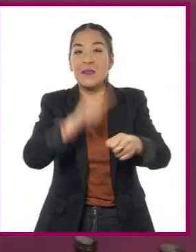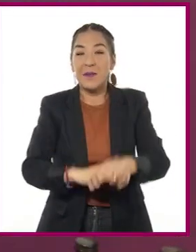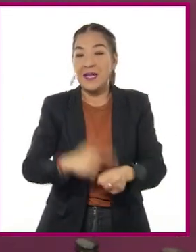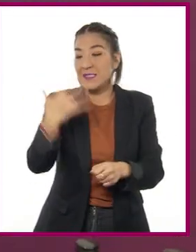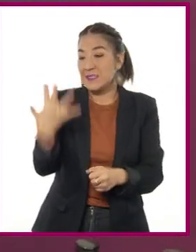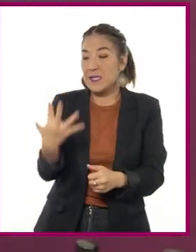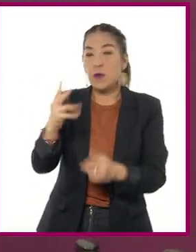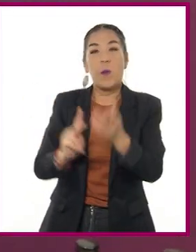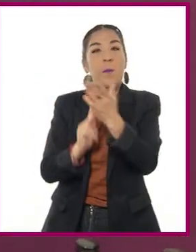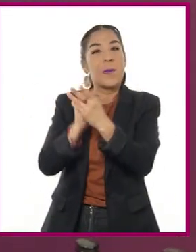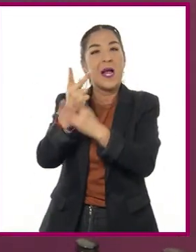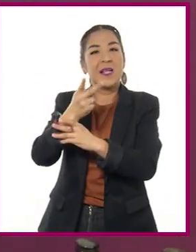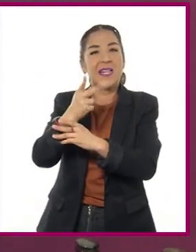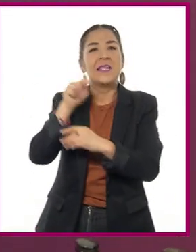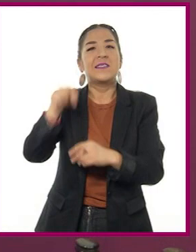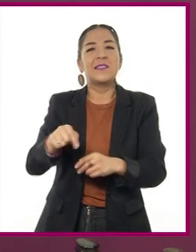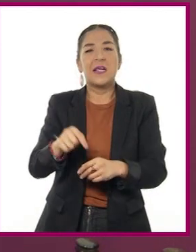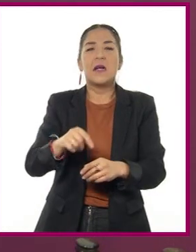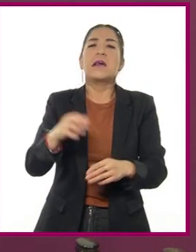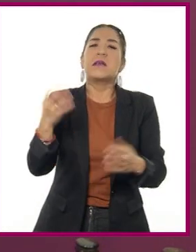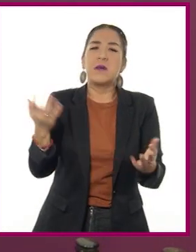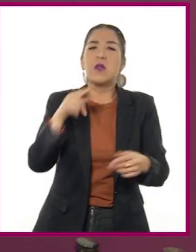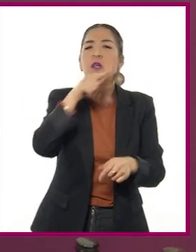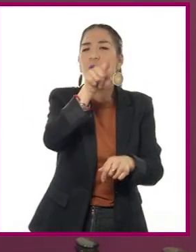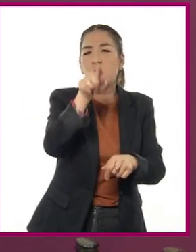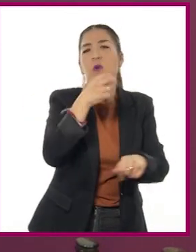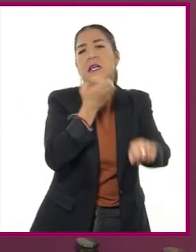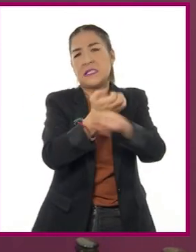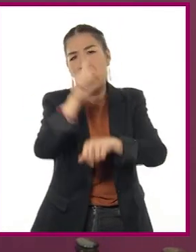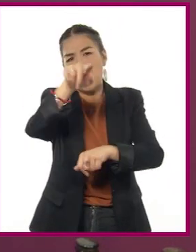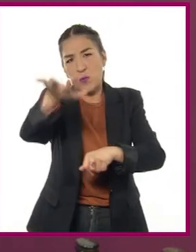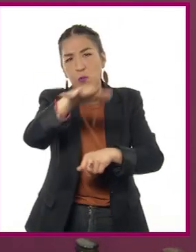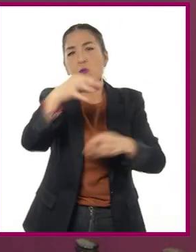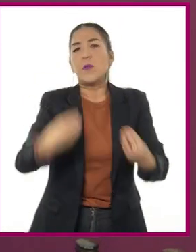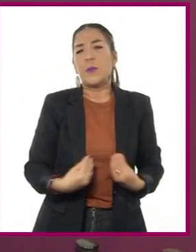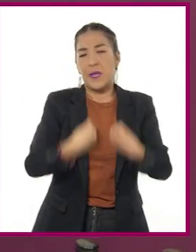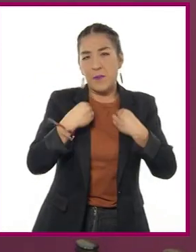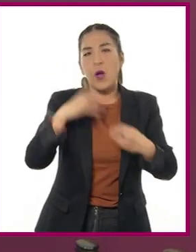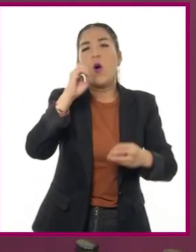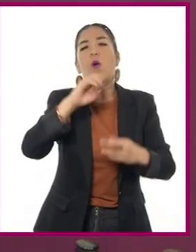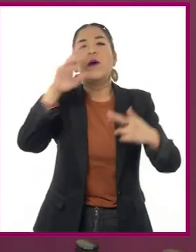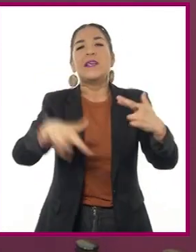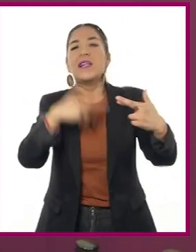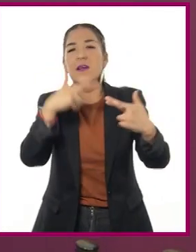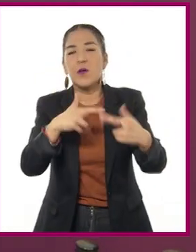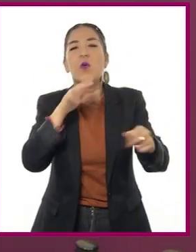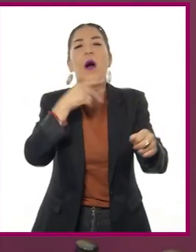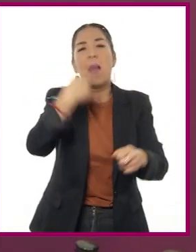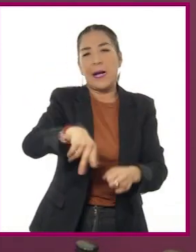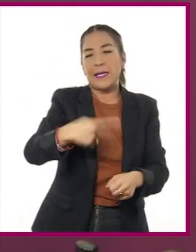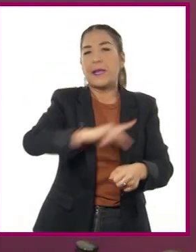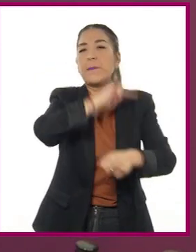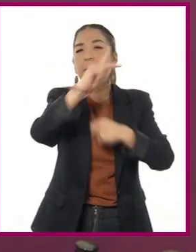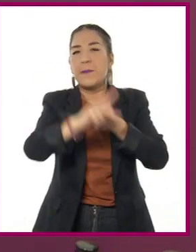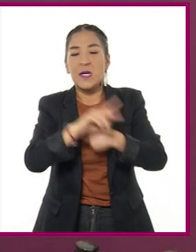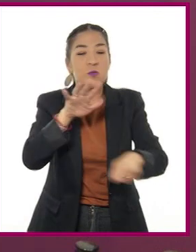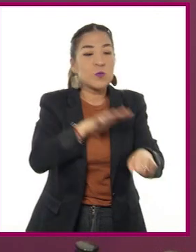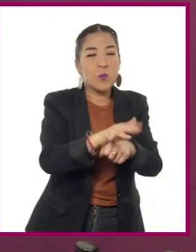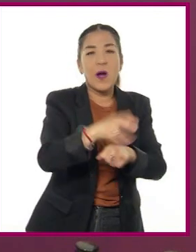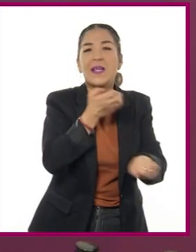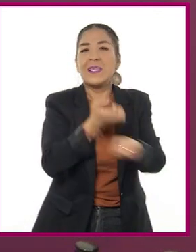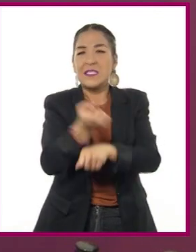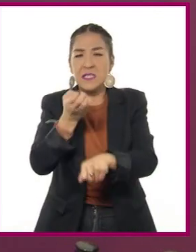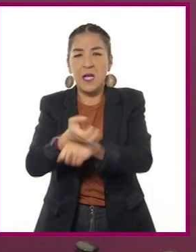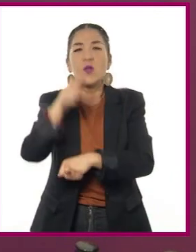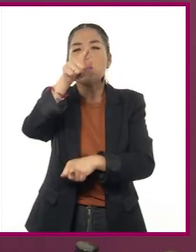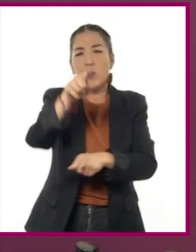5 plantas. Pueden ser del estado donde viven o de cualquier región de nuestro país. Recurran a las fuentes